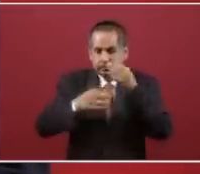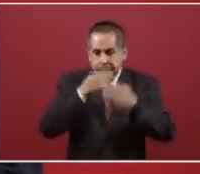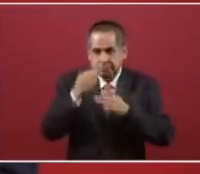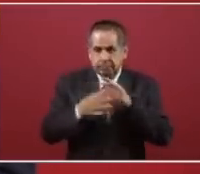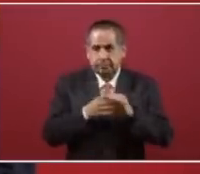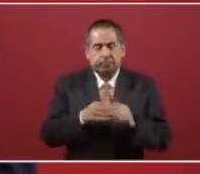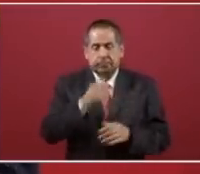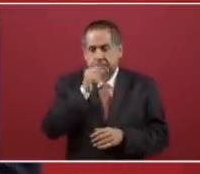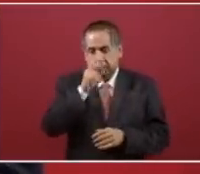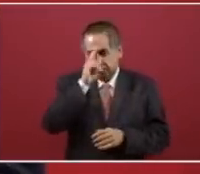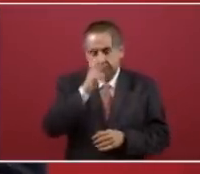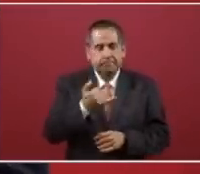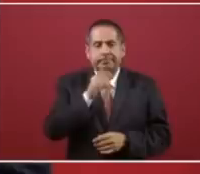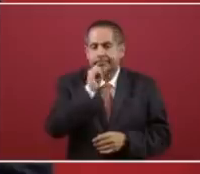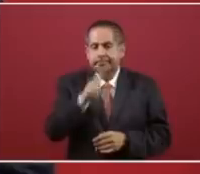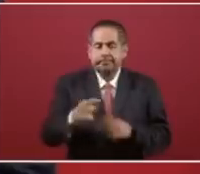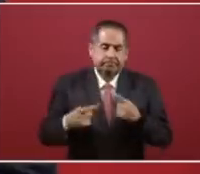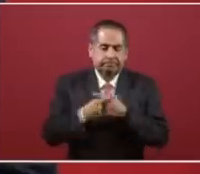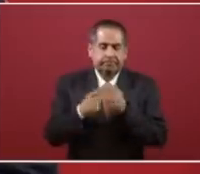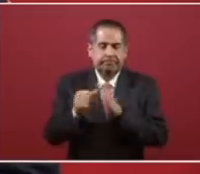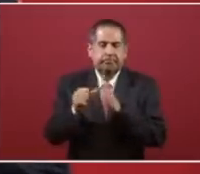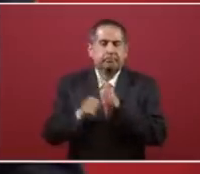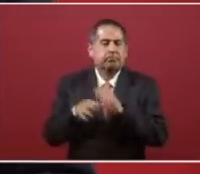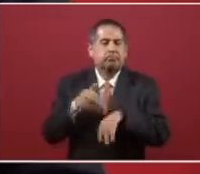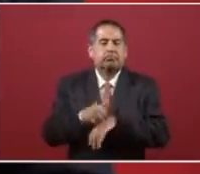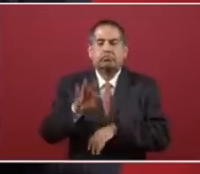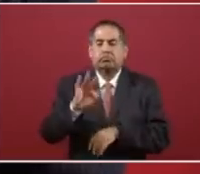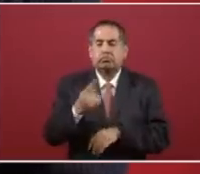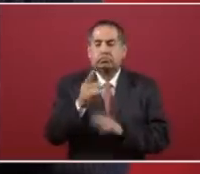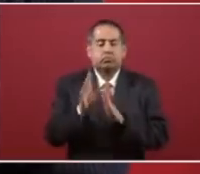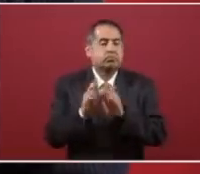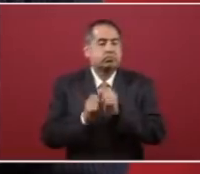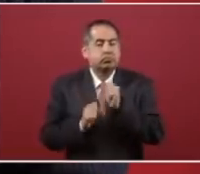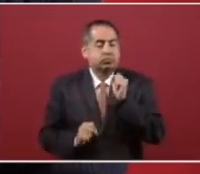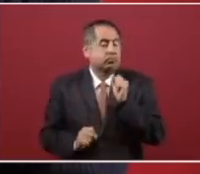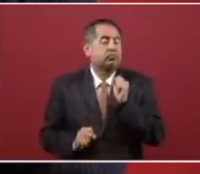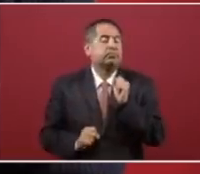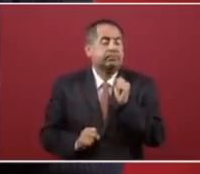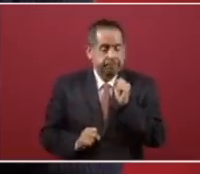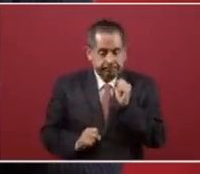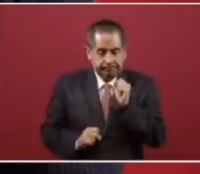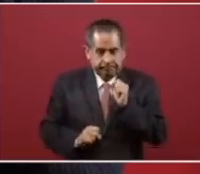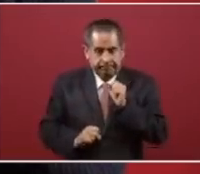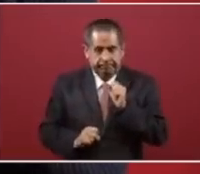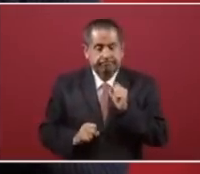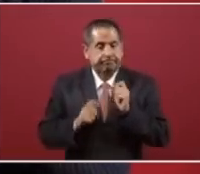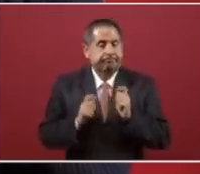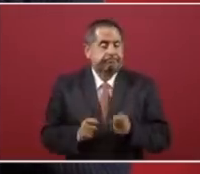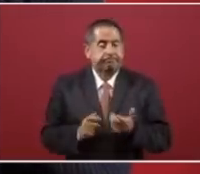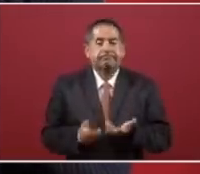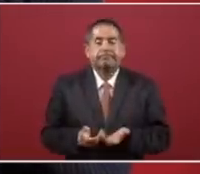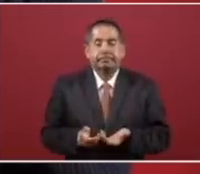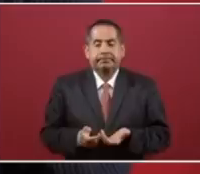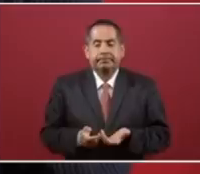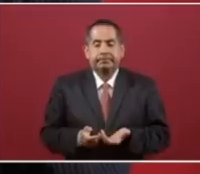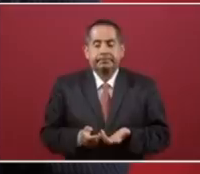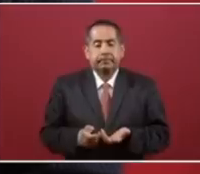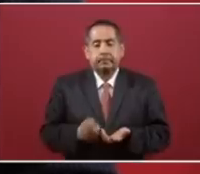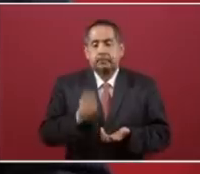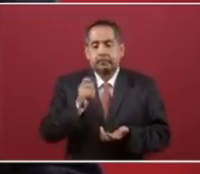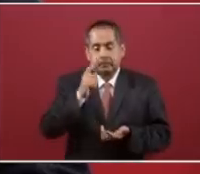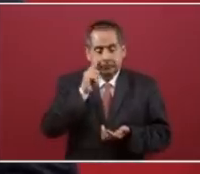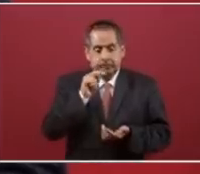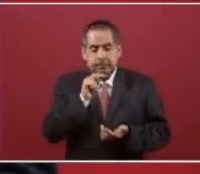además es una violación al artículo 41 de la constitución por tanto se dará por un lado